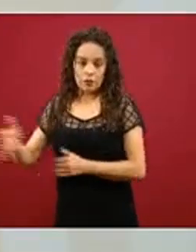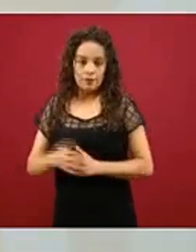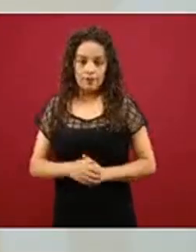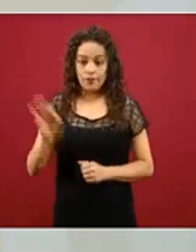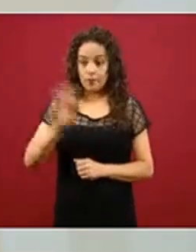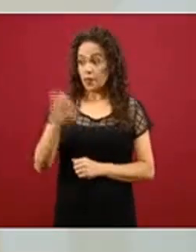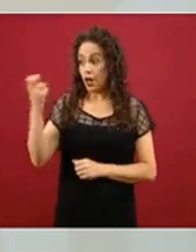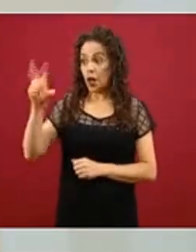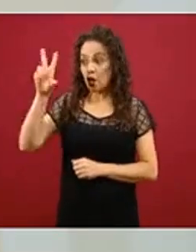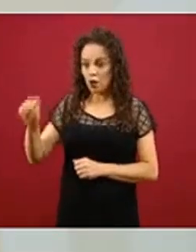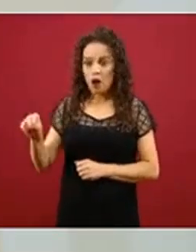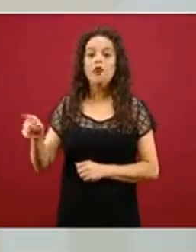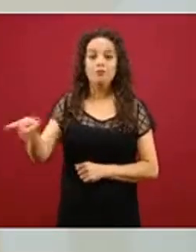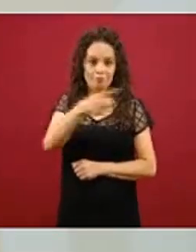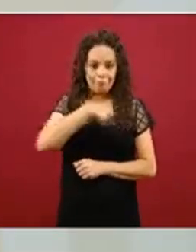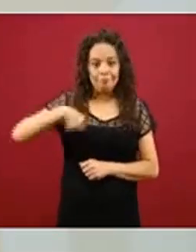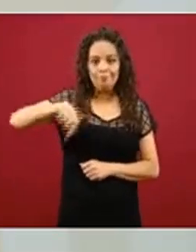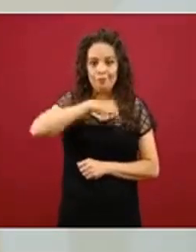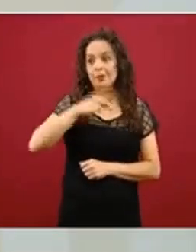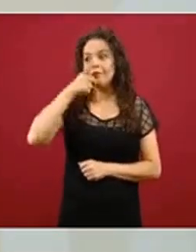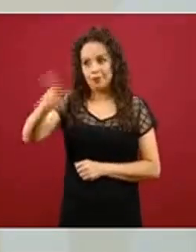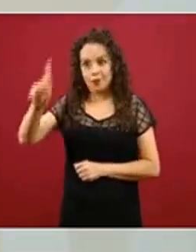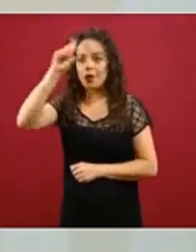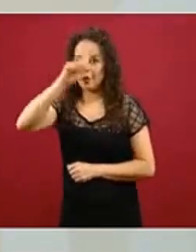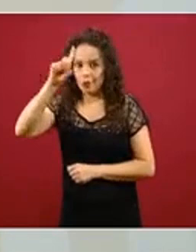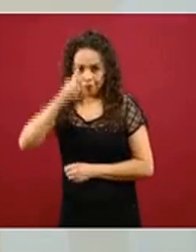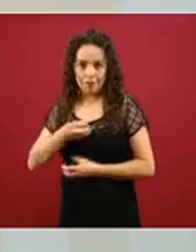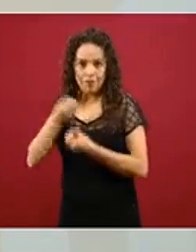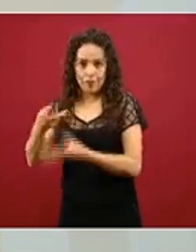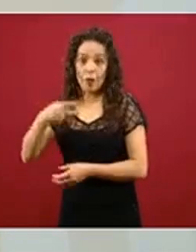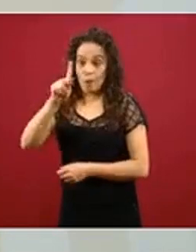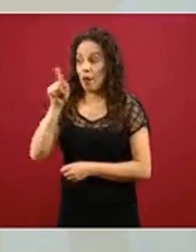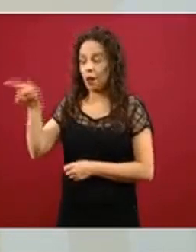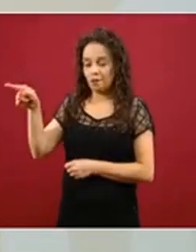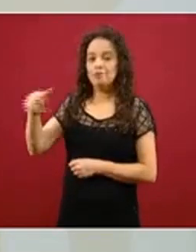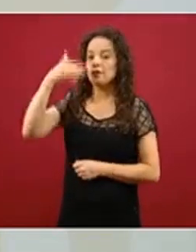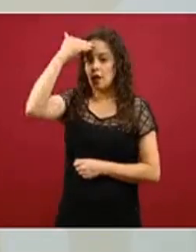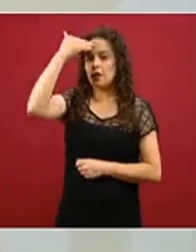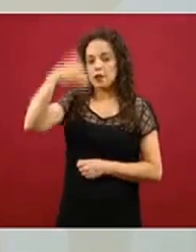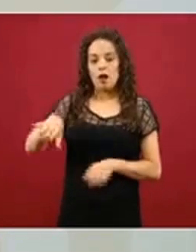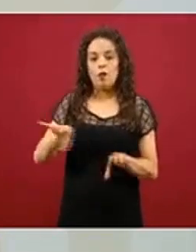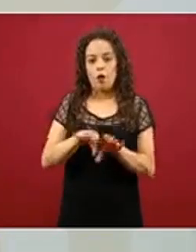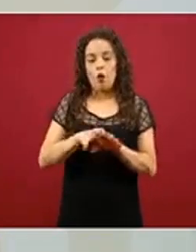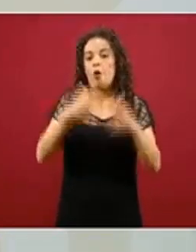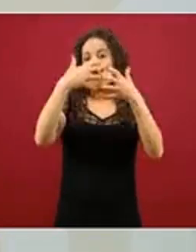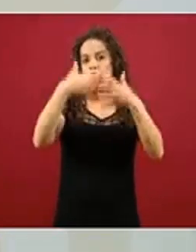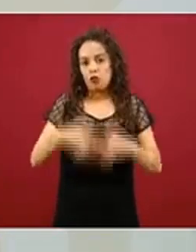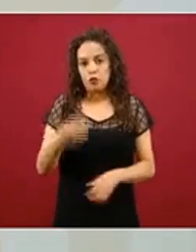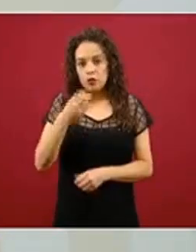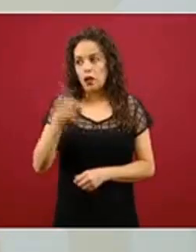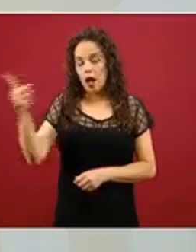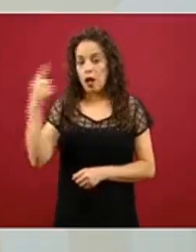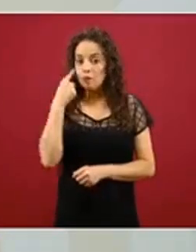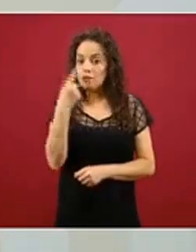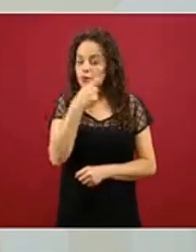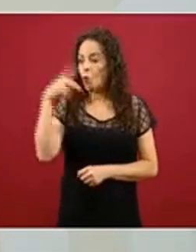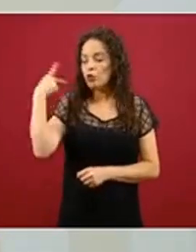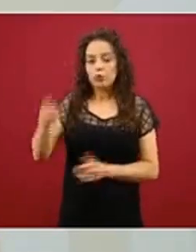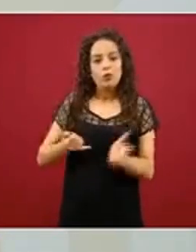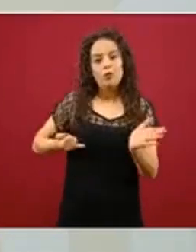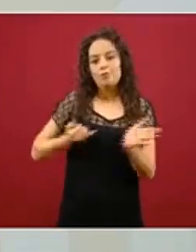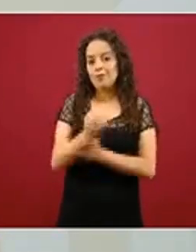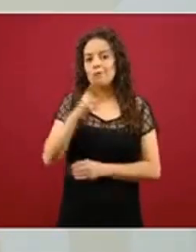hecho, se lo hubiéramos recomendado, pero ella está muy compenetrada con cómo funciona esto y tomó esa decisión. Conforme